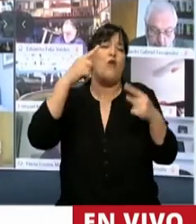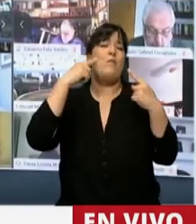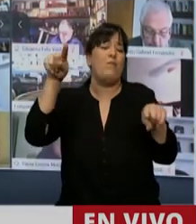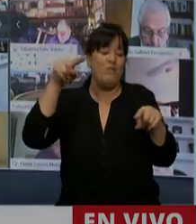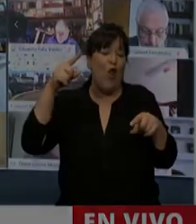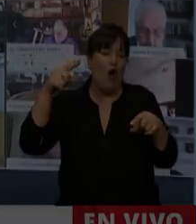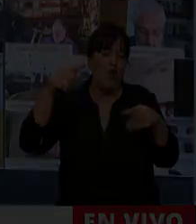Gracias, diputado.